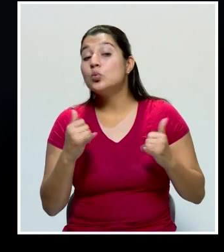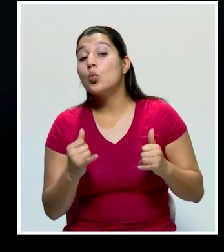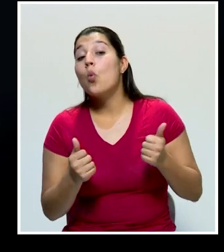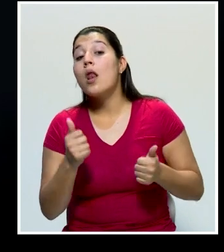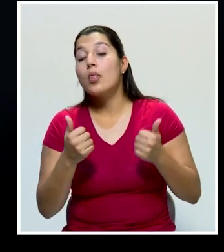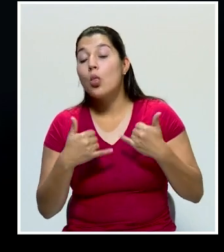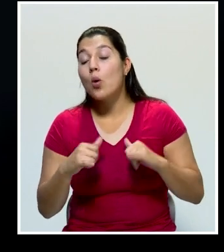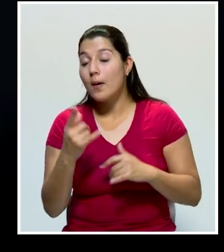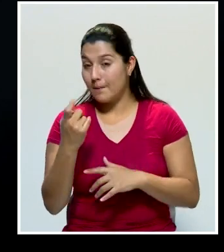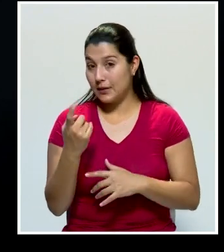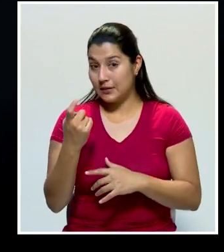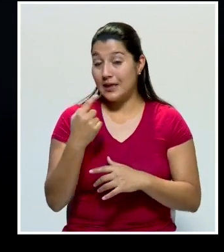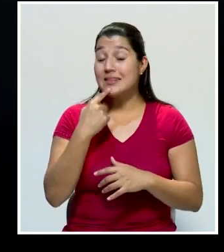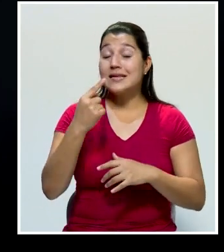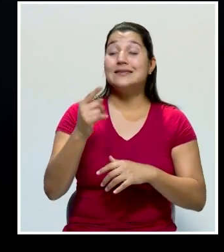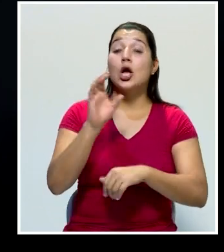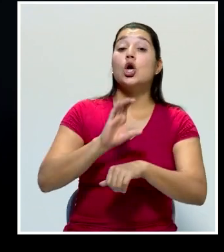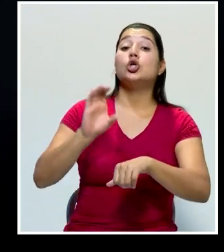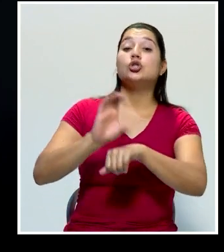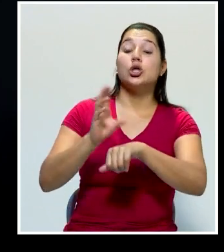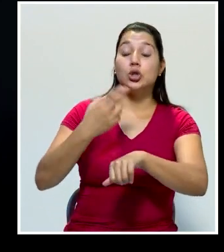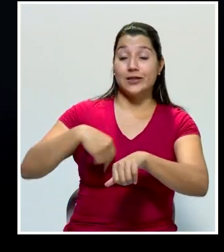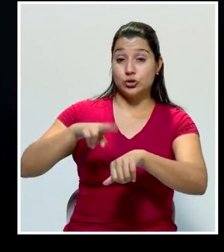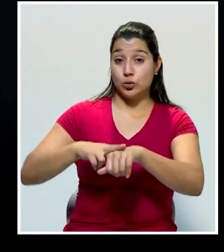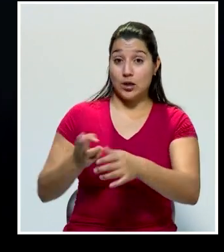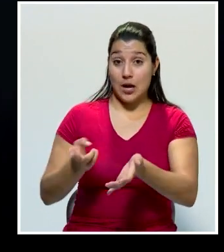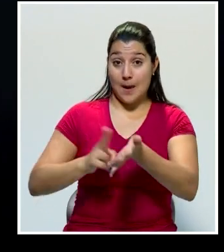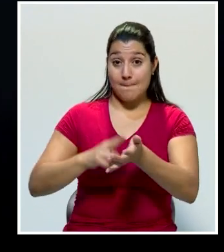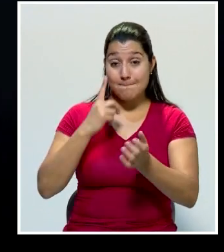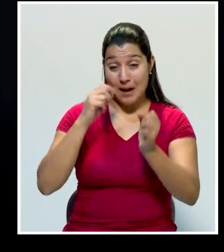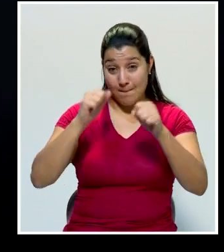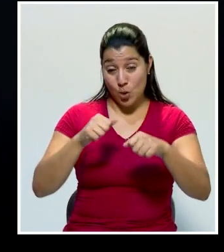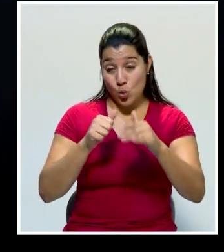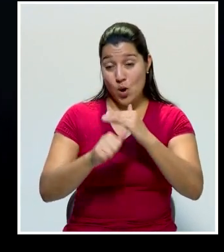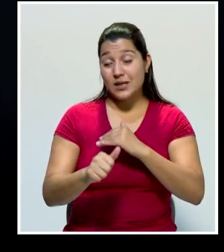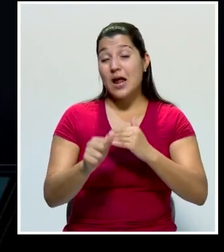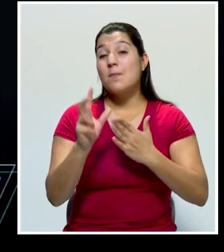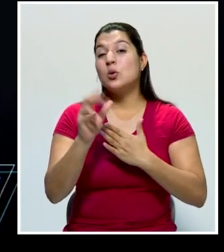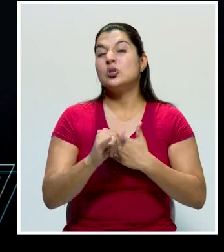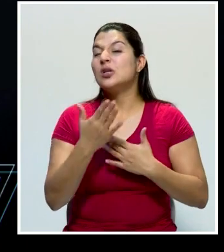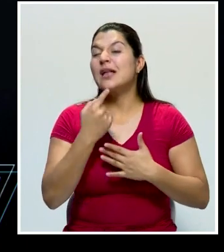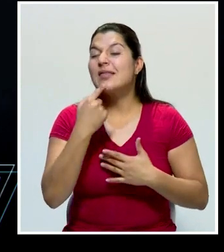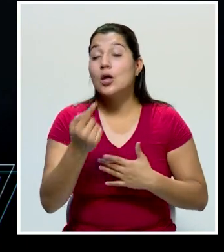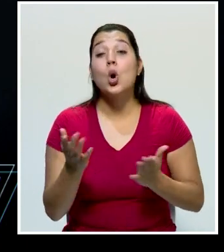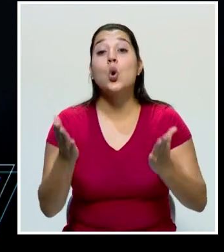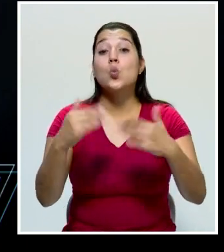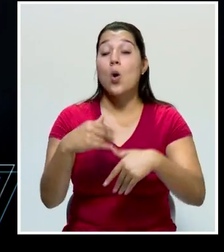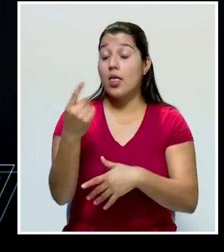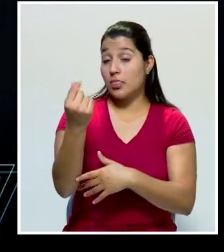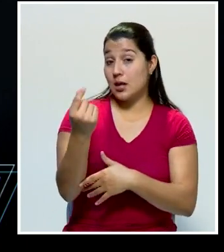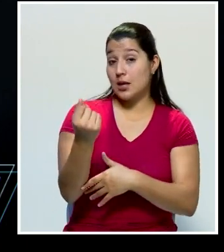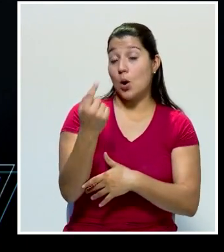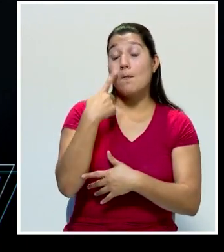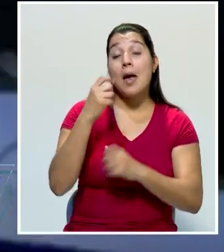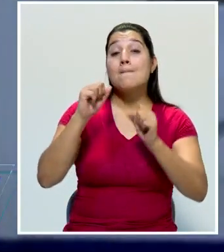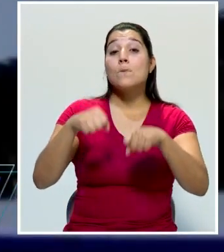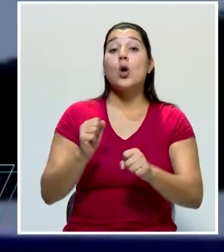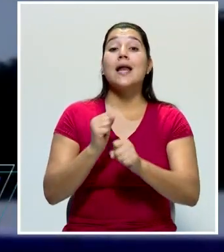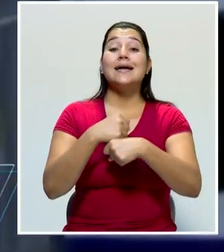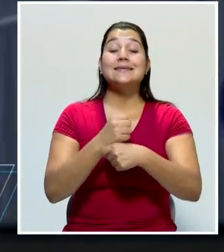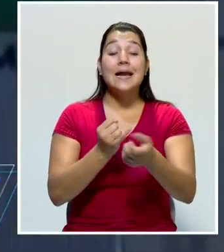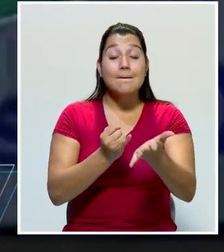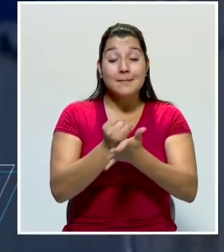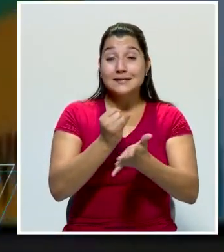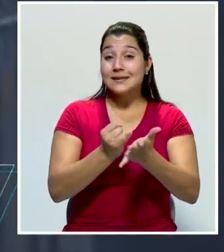que refutó el Consejo Nacional de Concesiones para archivar el proyecto fue que no existía capacidad financiera para en primera instancia realizar los